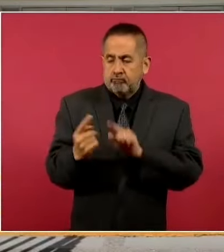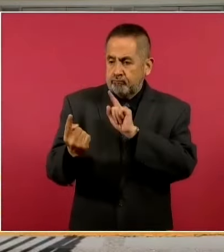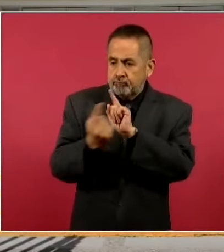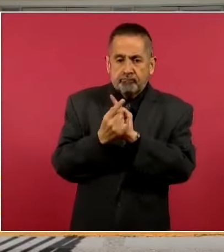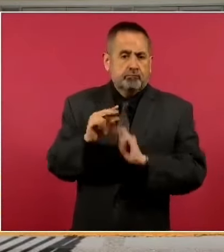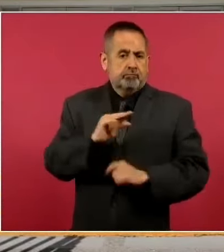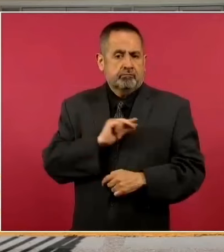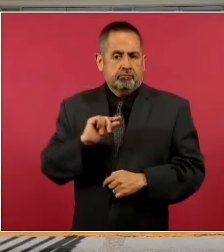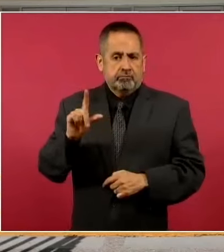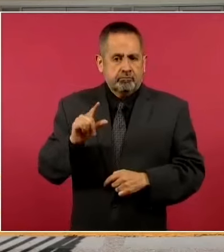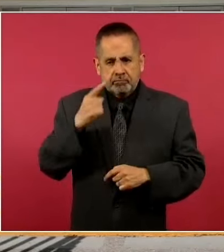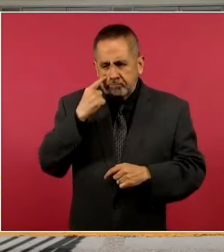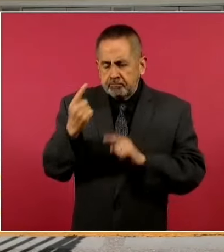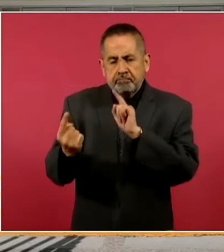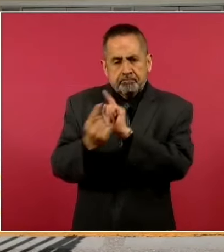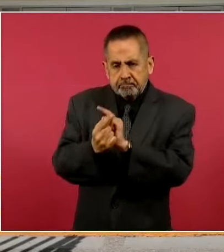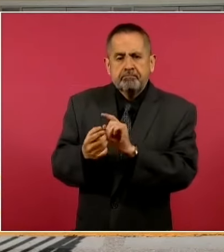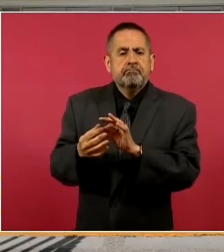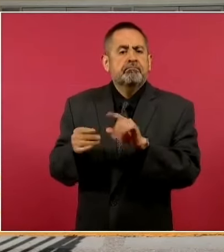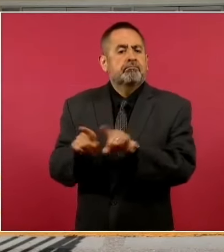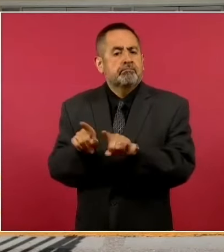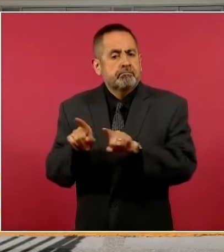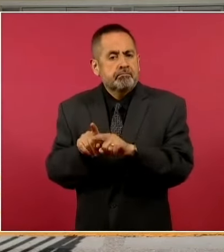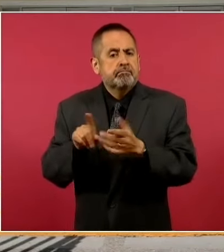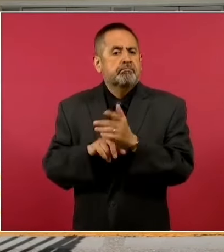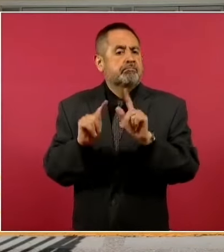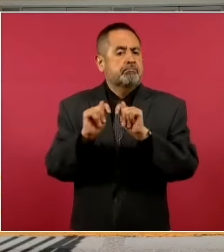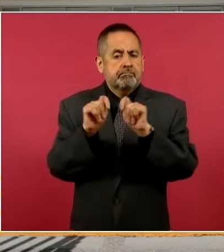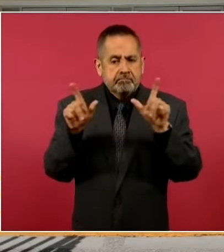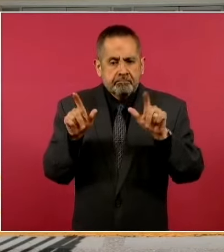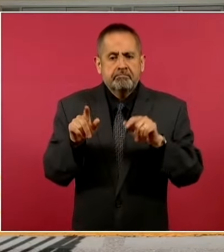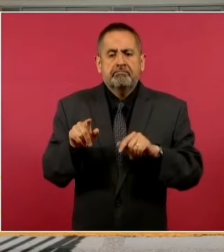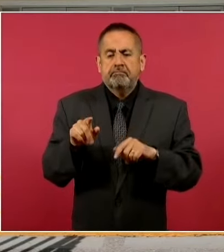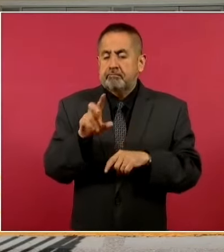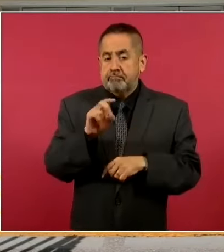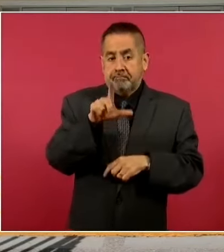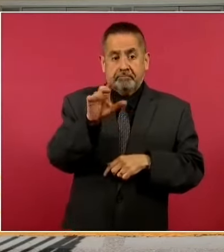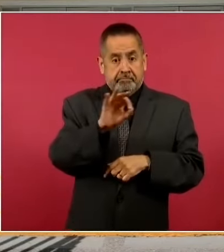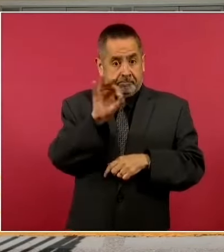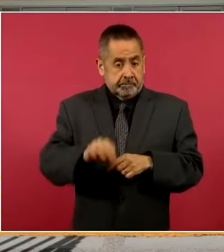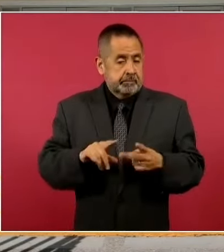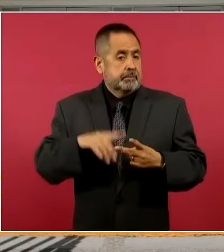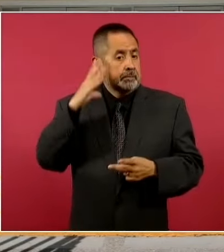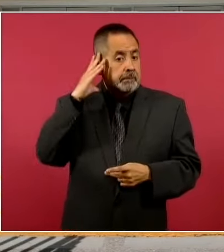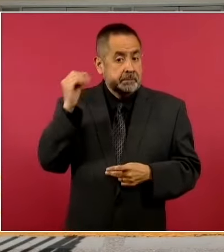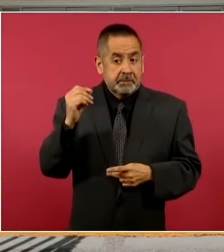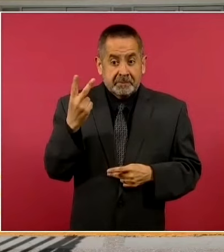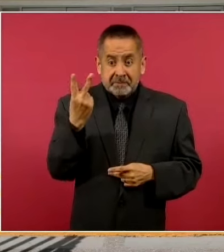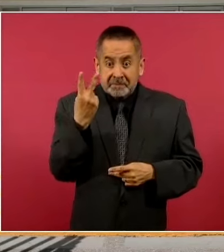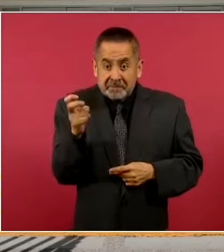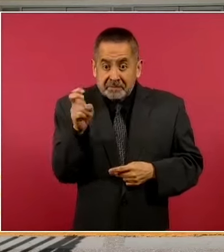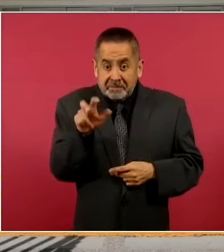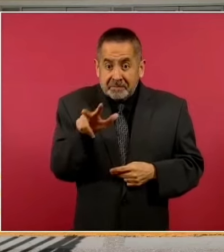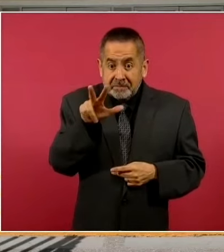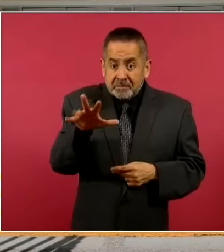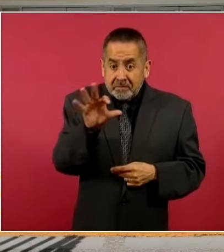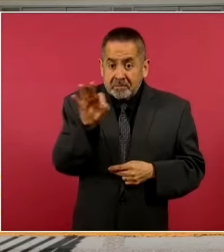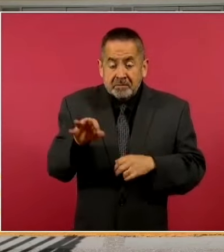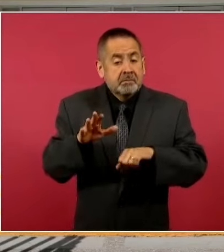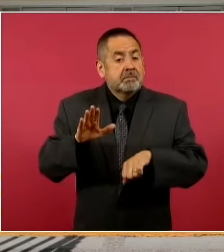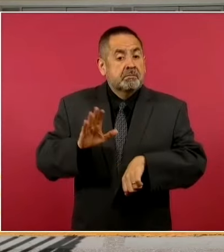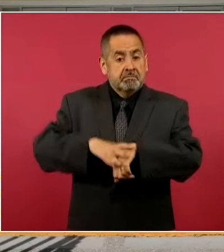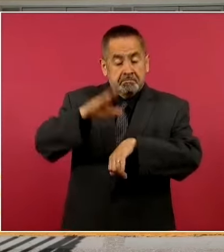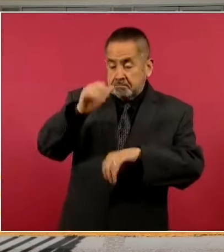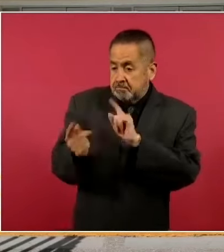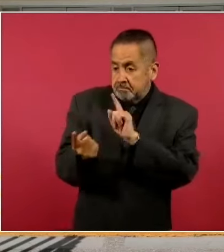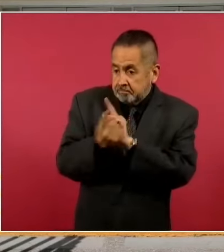especialidad, o Tlaxcala, donde se incrementó el 37% las cirugías, Colima, con 218% más